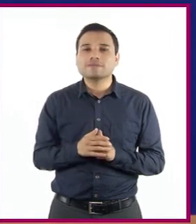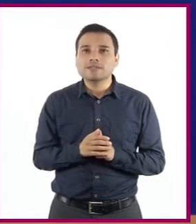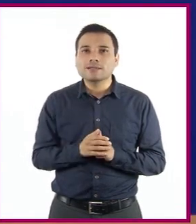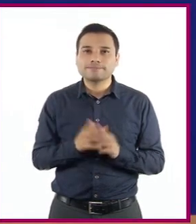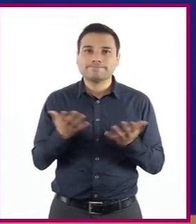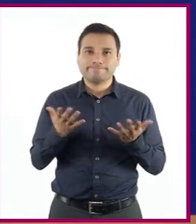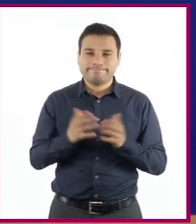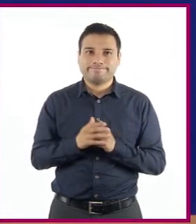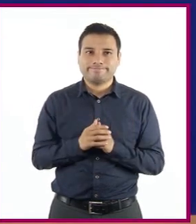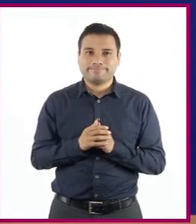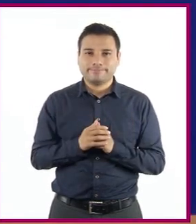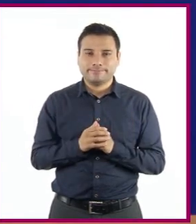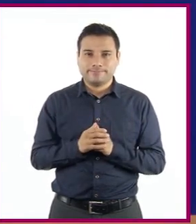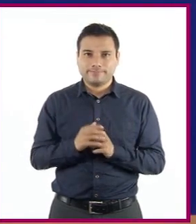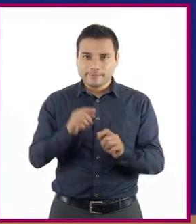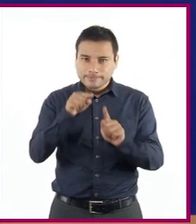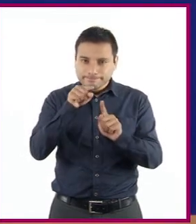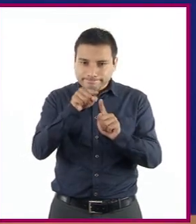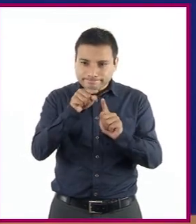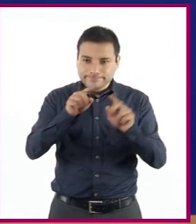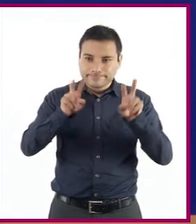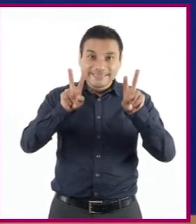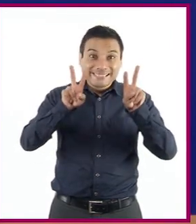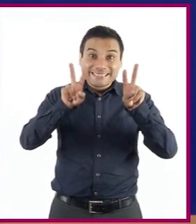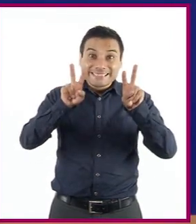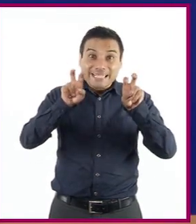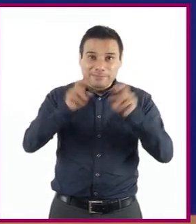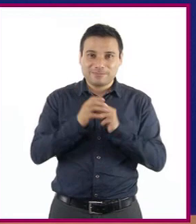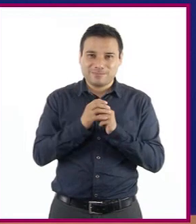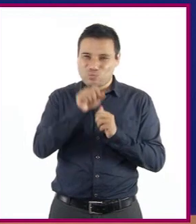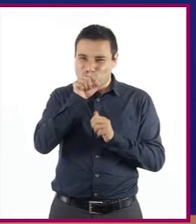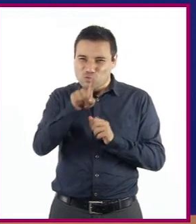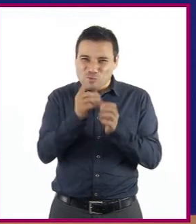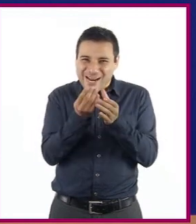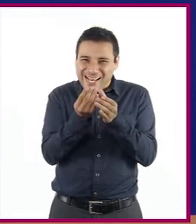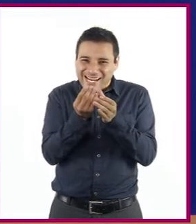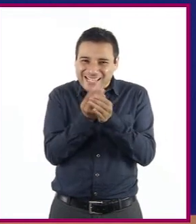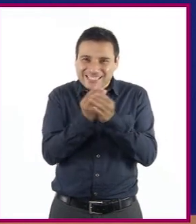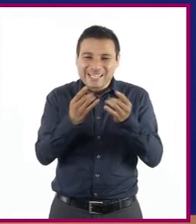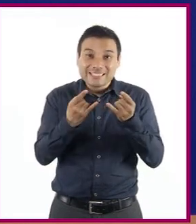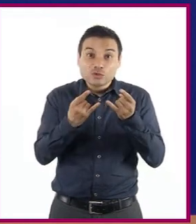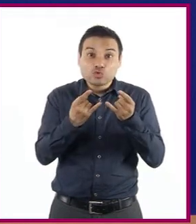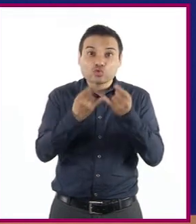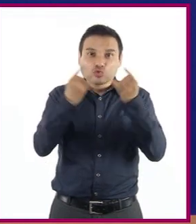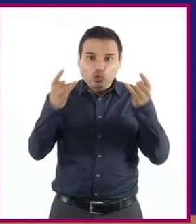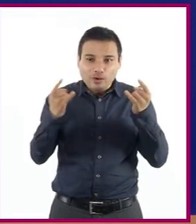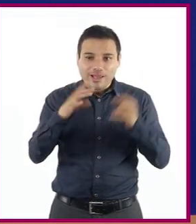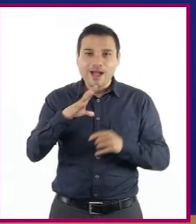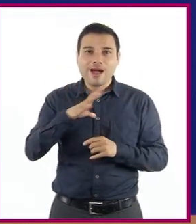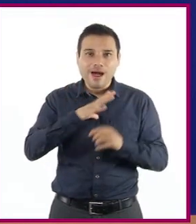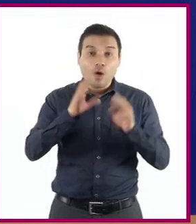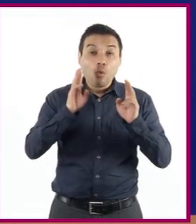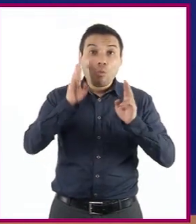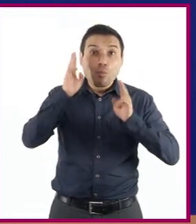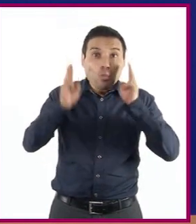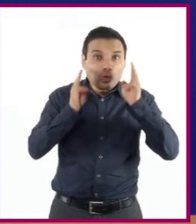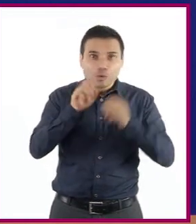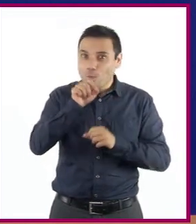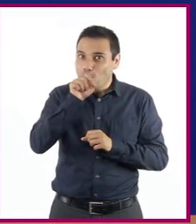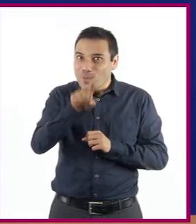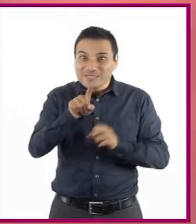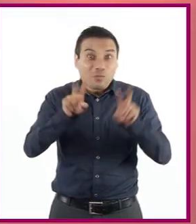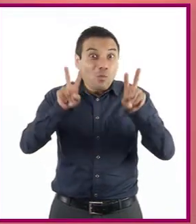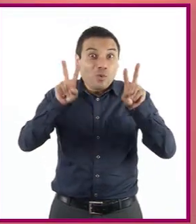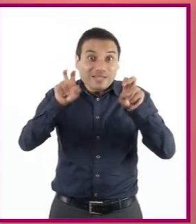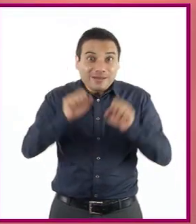la coincidencia entre el tema que están viendo en la clase de historia y enterarse de que hay un museo con una exposición sobre el